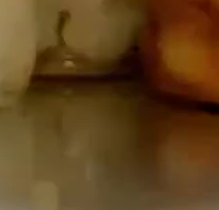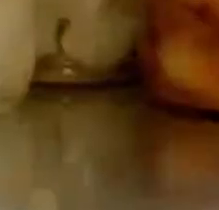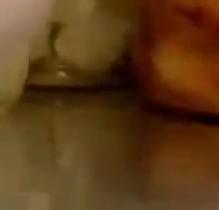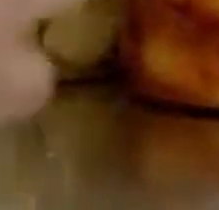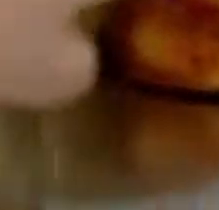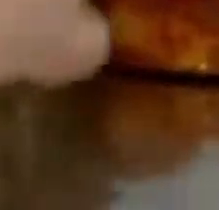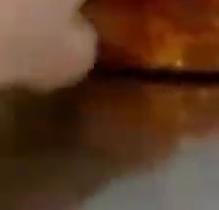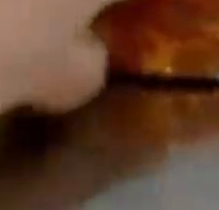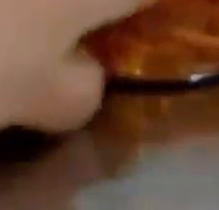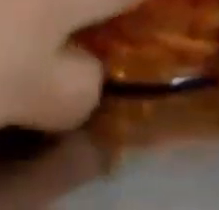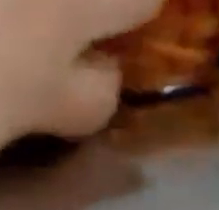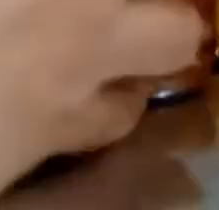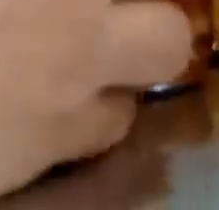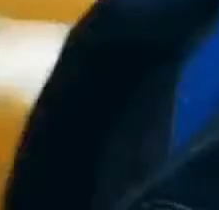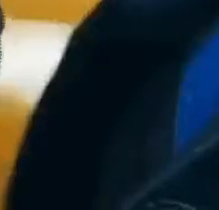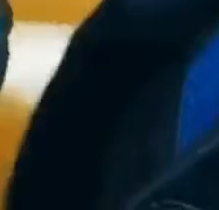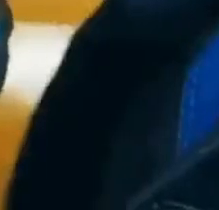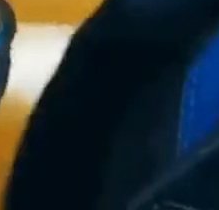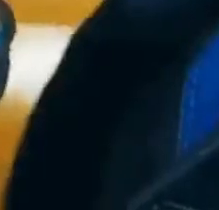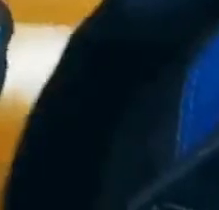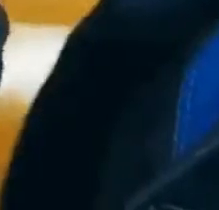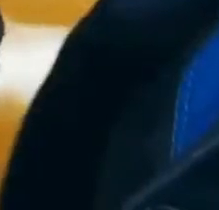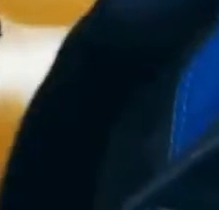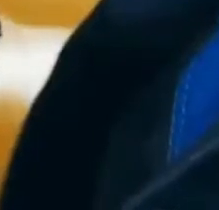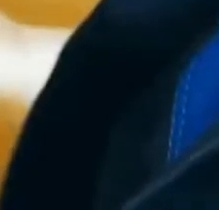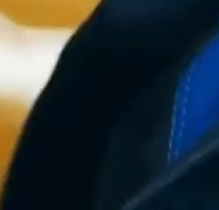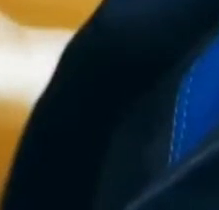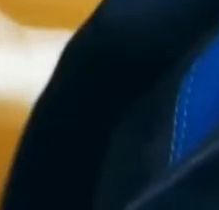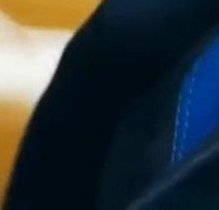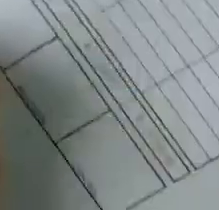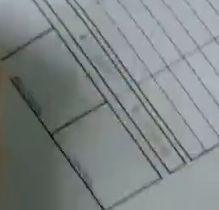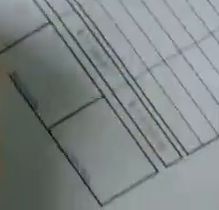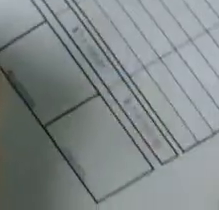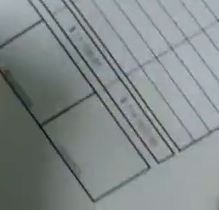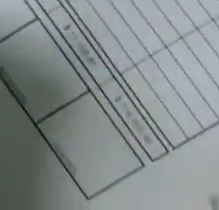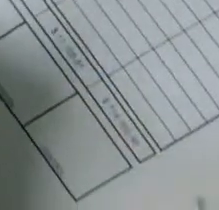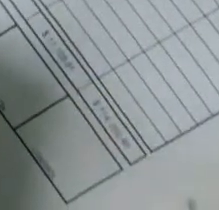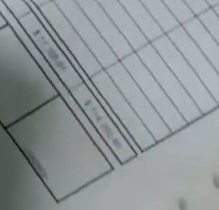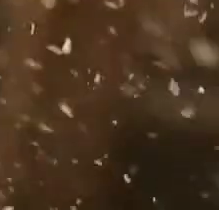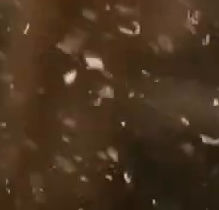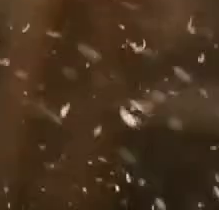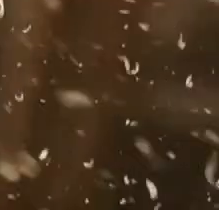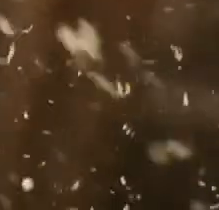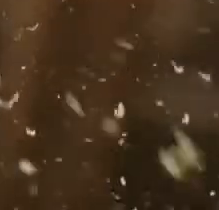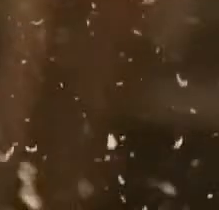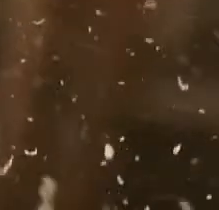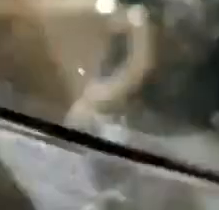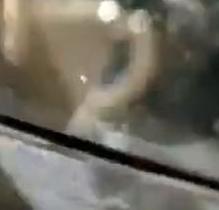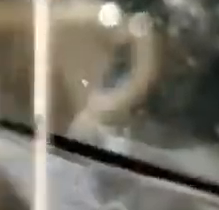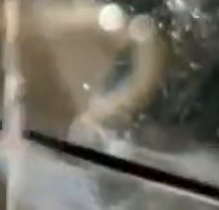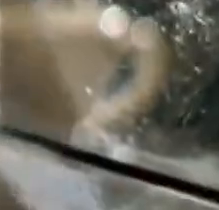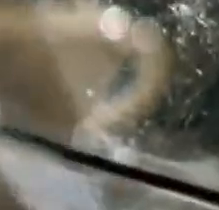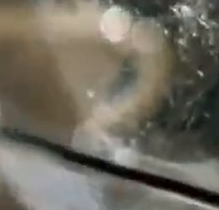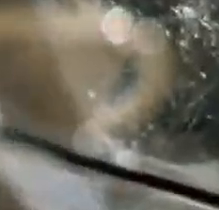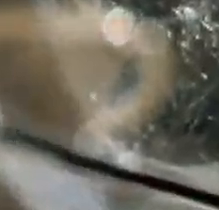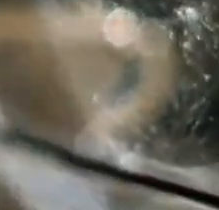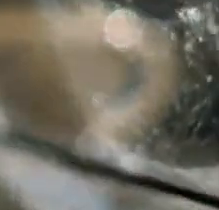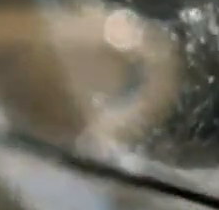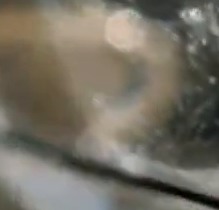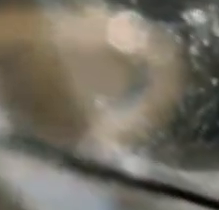años de edad para jubilarte y estás desocupado, te reconocemos la jubilación anticipada. No es un regalo, es un